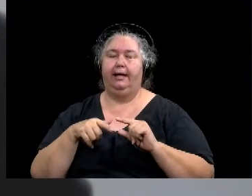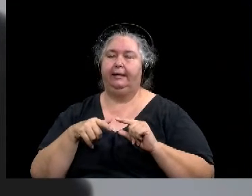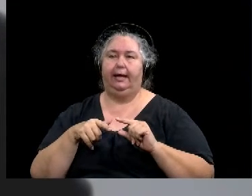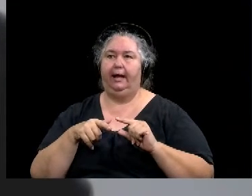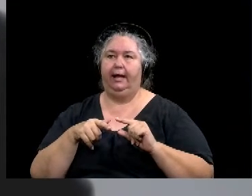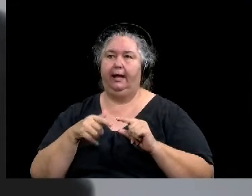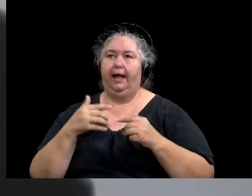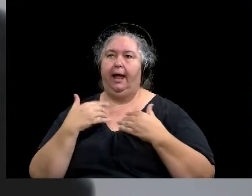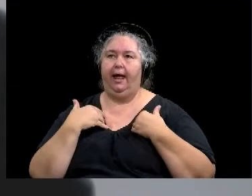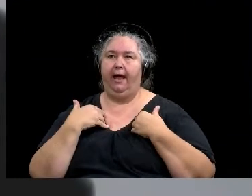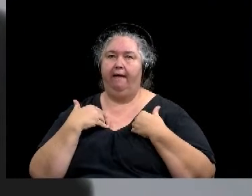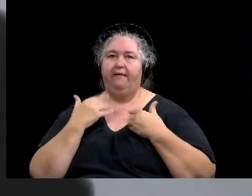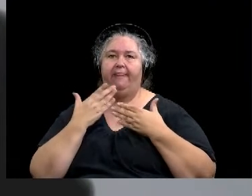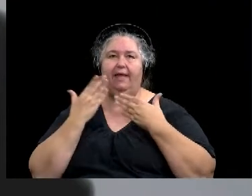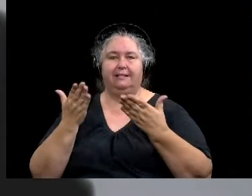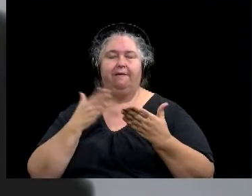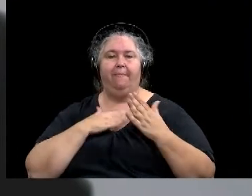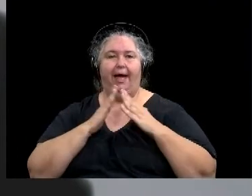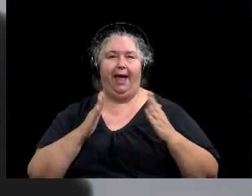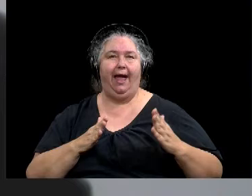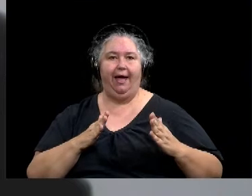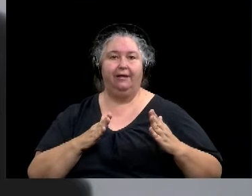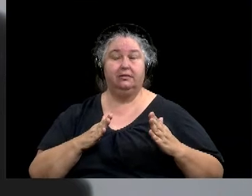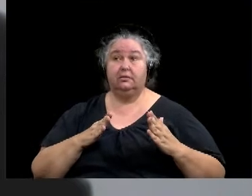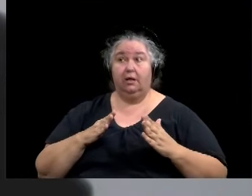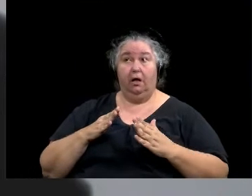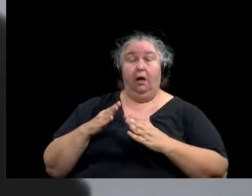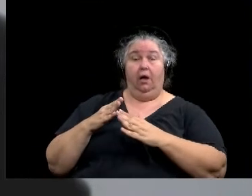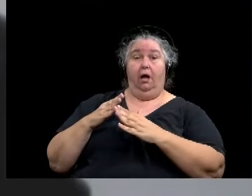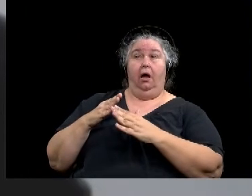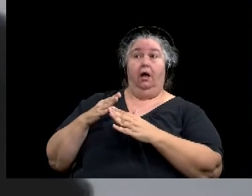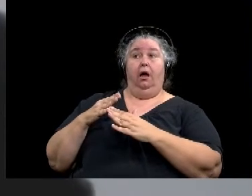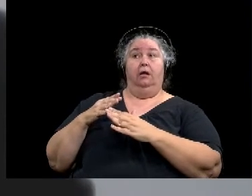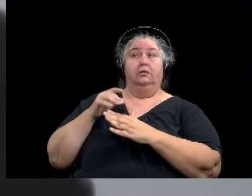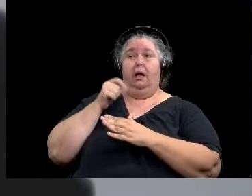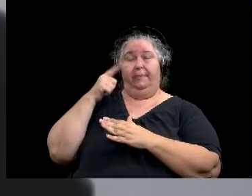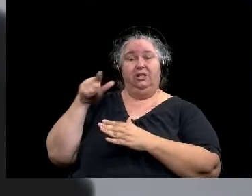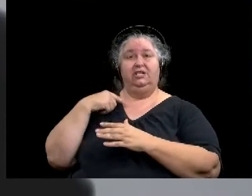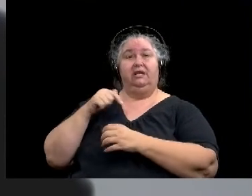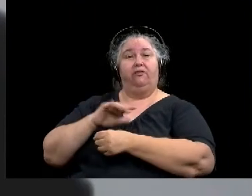ahora que está en el hospital no puede tener a su evento de